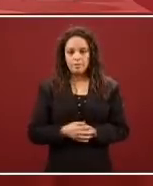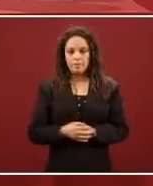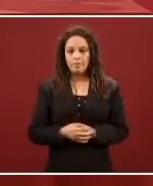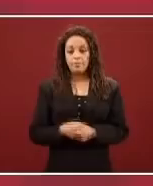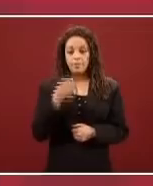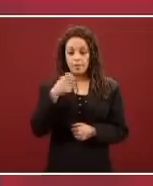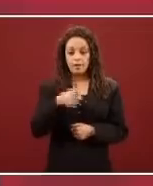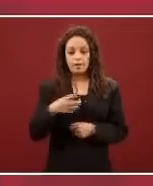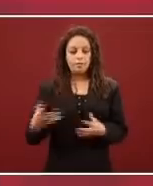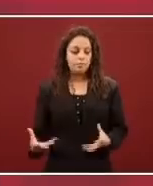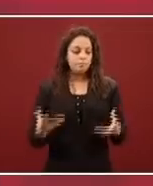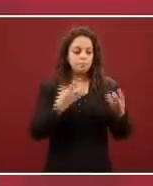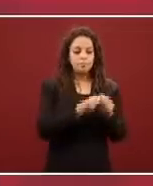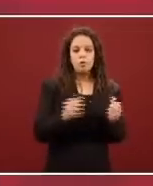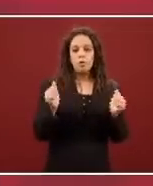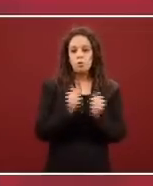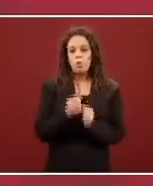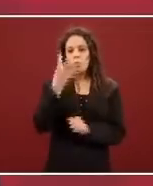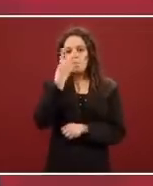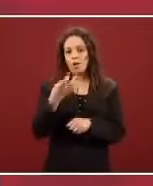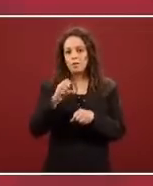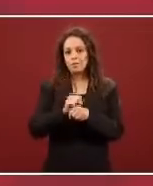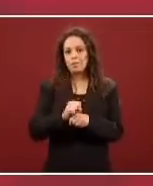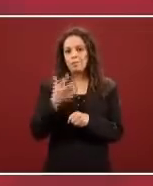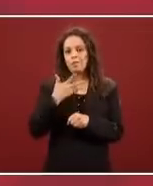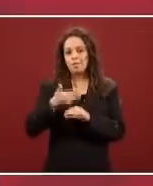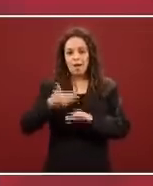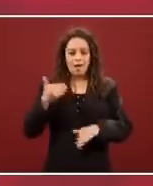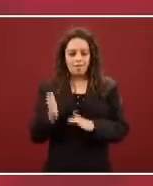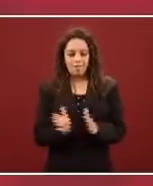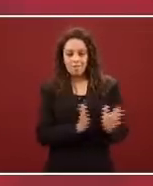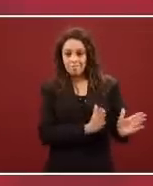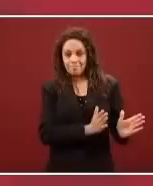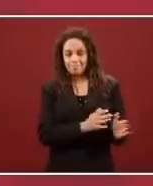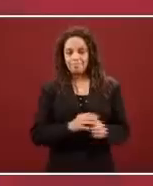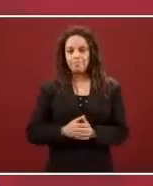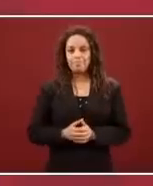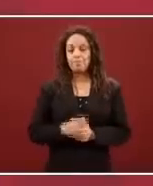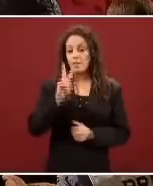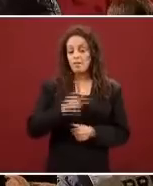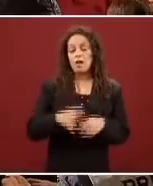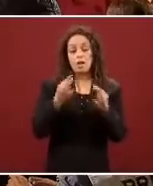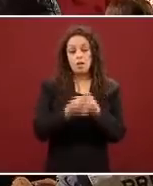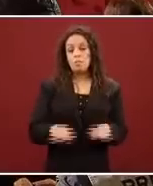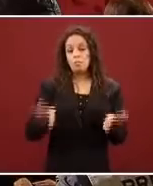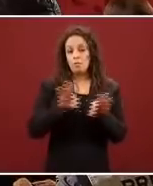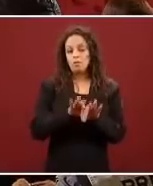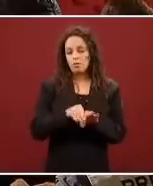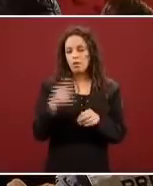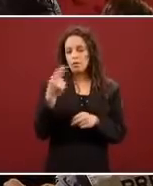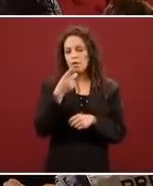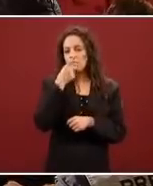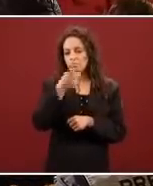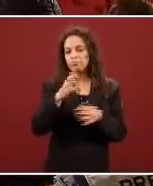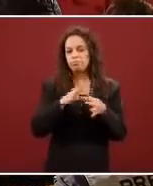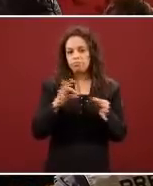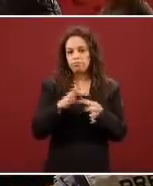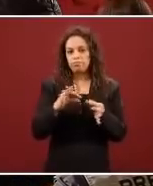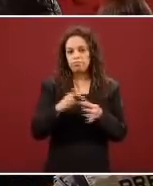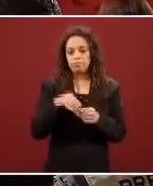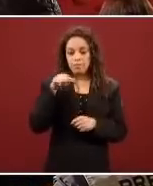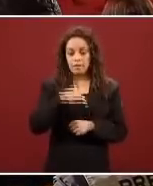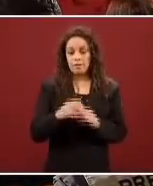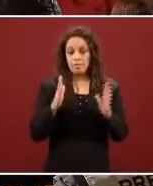semanas que ya tendríamos. Y entonces aquí viene un punto muy importante que hay que destacar, porque si bien es cierto el escenario 2 es